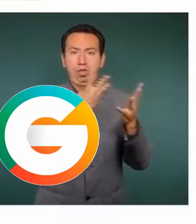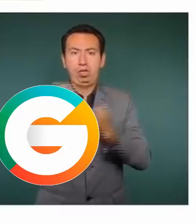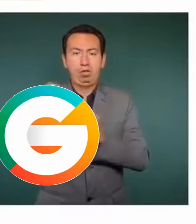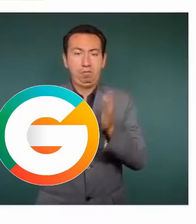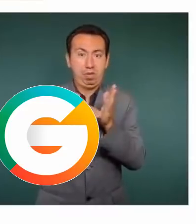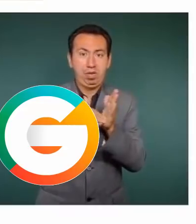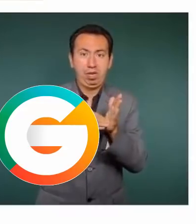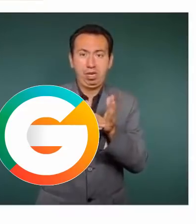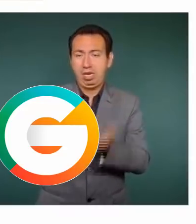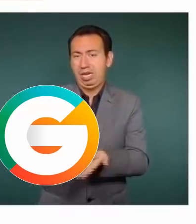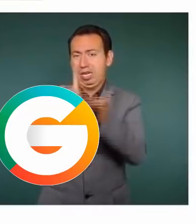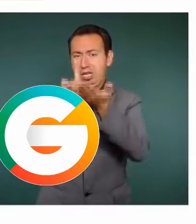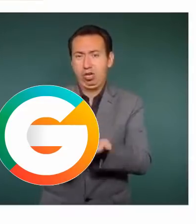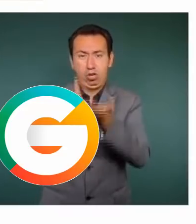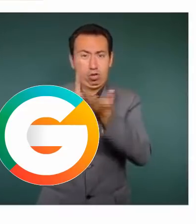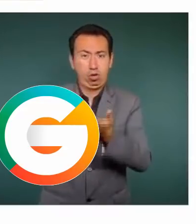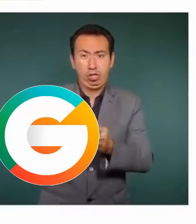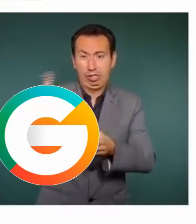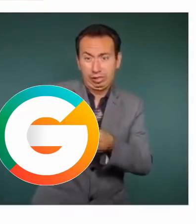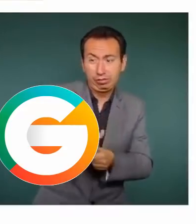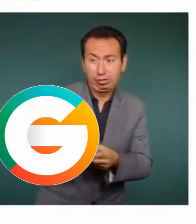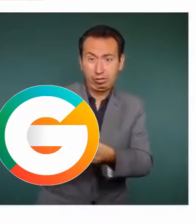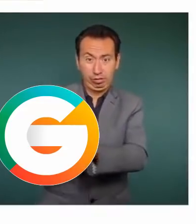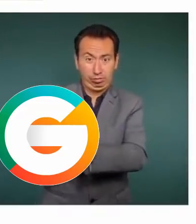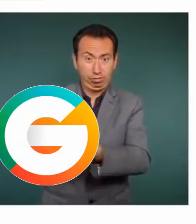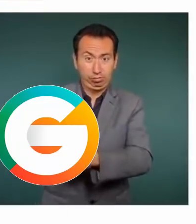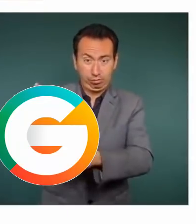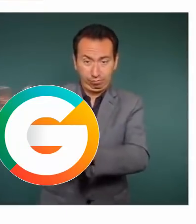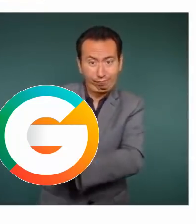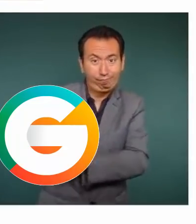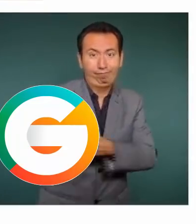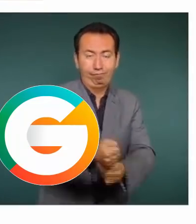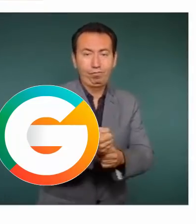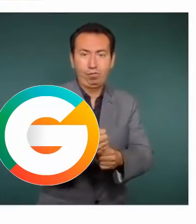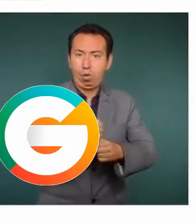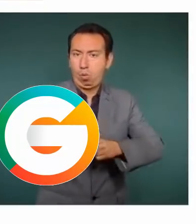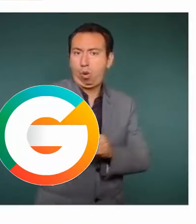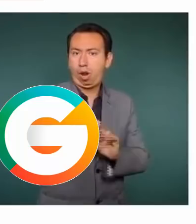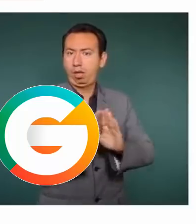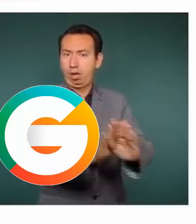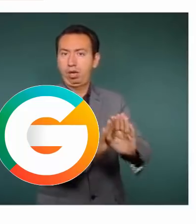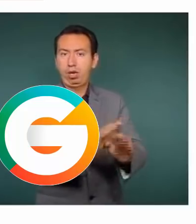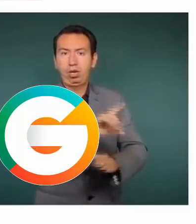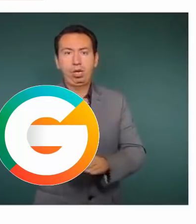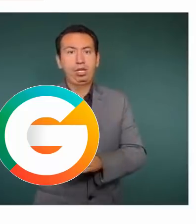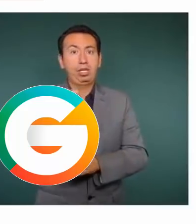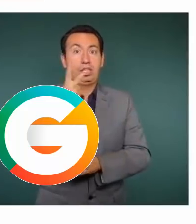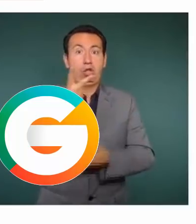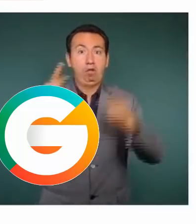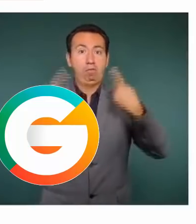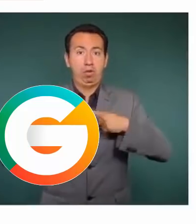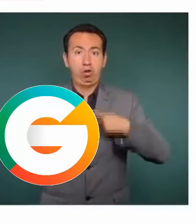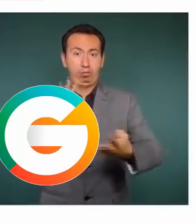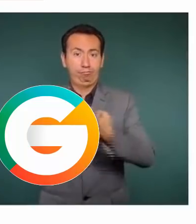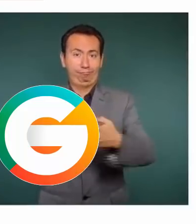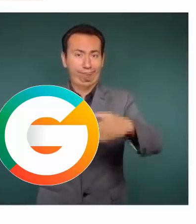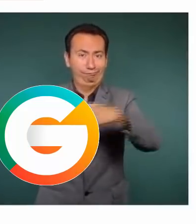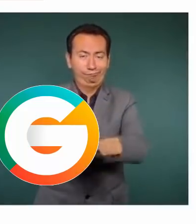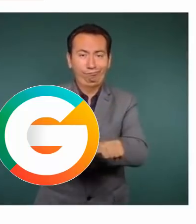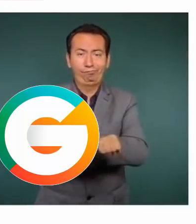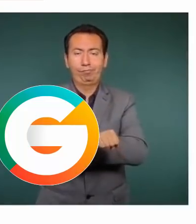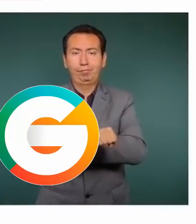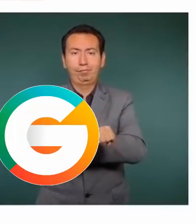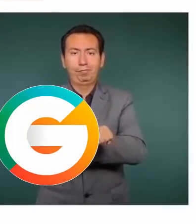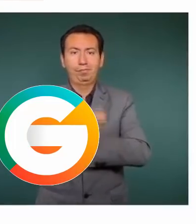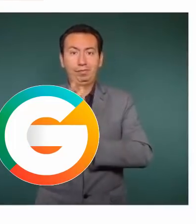1,603,678 litros de combustible que se han recuperado, 44 predios asegurados y 62 personas